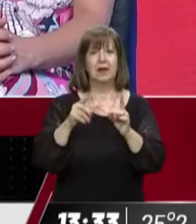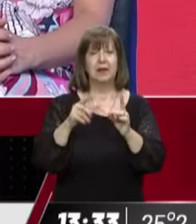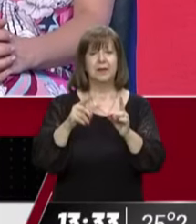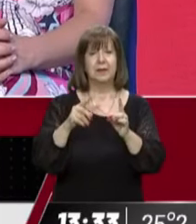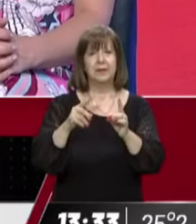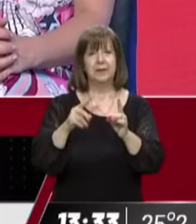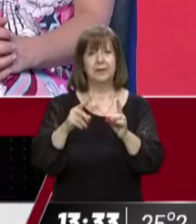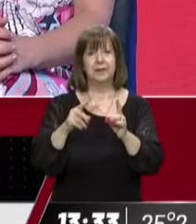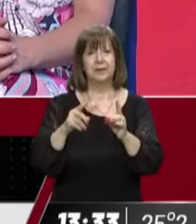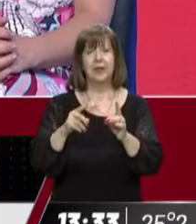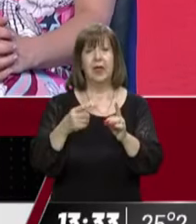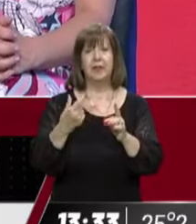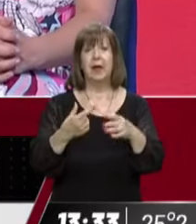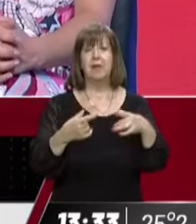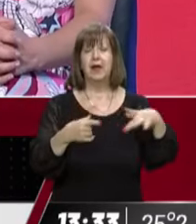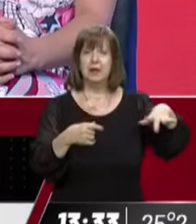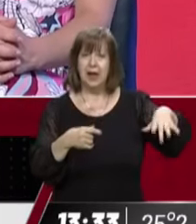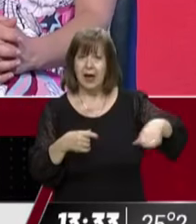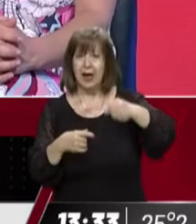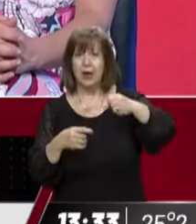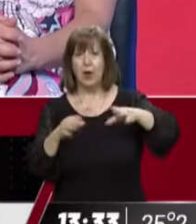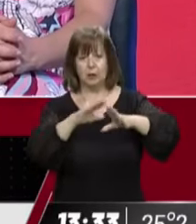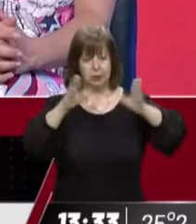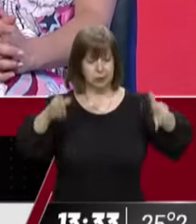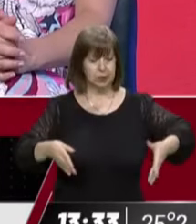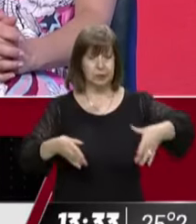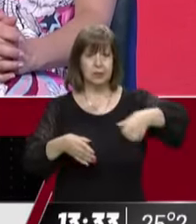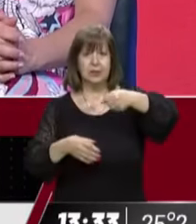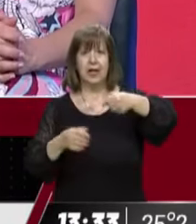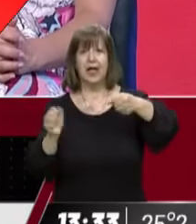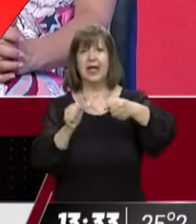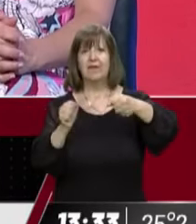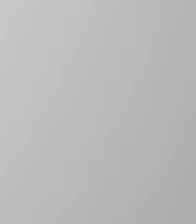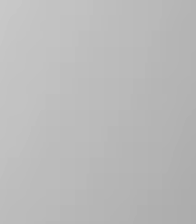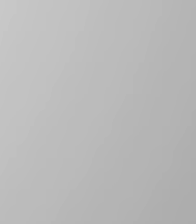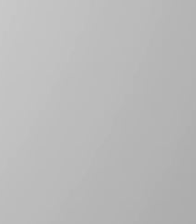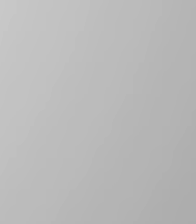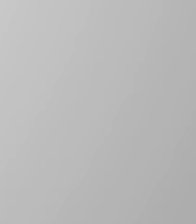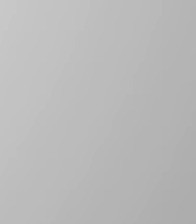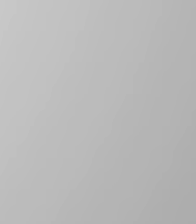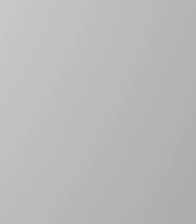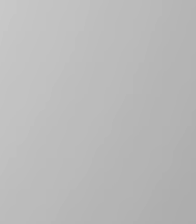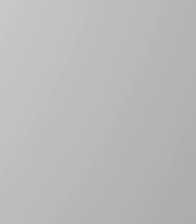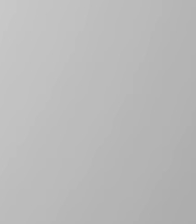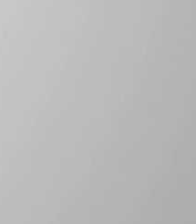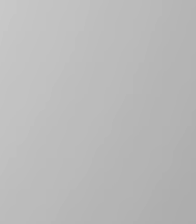de lo que se había llevado en la fuga de Mendoza a San Luis, que también pertenecía a la víctima.